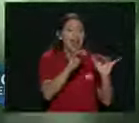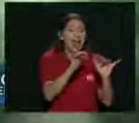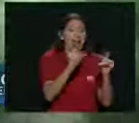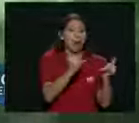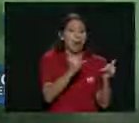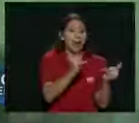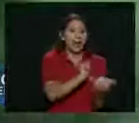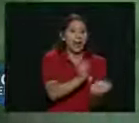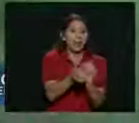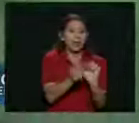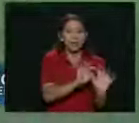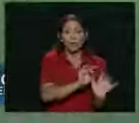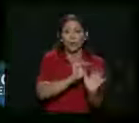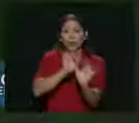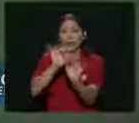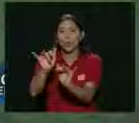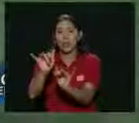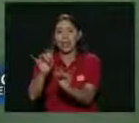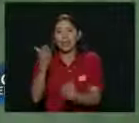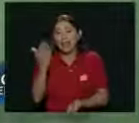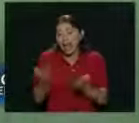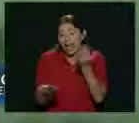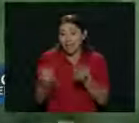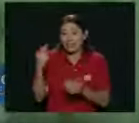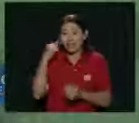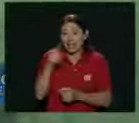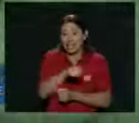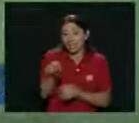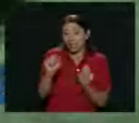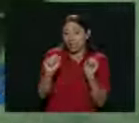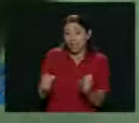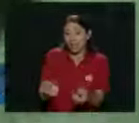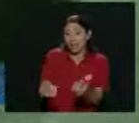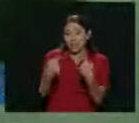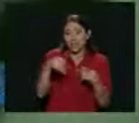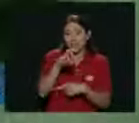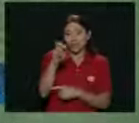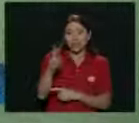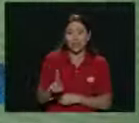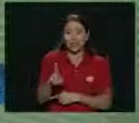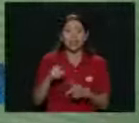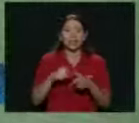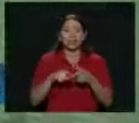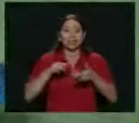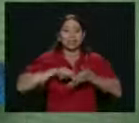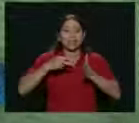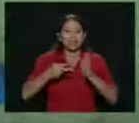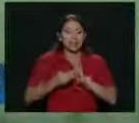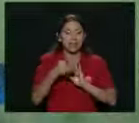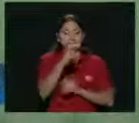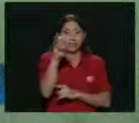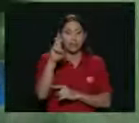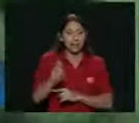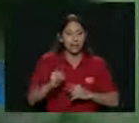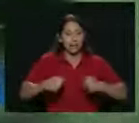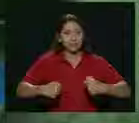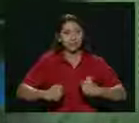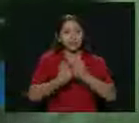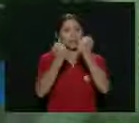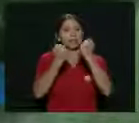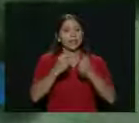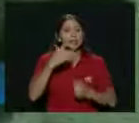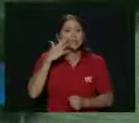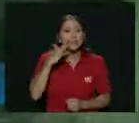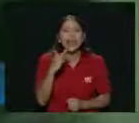migratorio se encamine hacia Costa Rica. Entonces, pues eso también implica retos para el Estado costarricense,